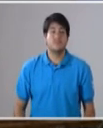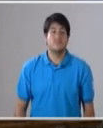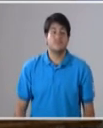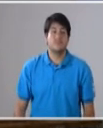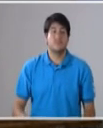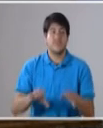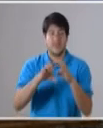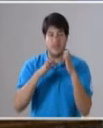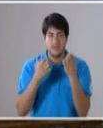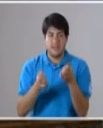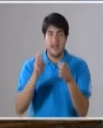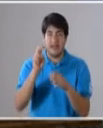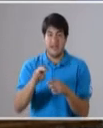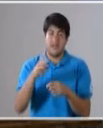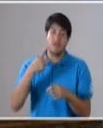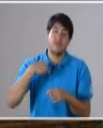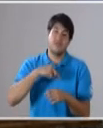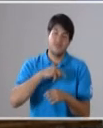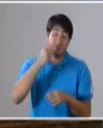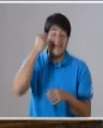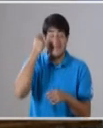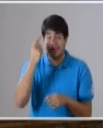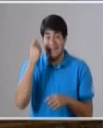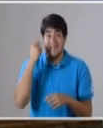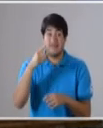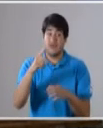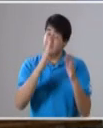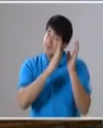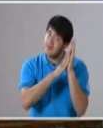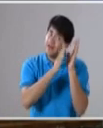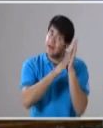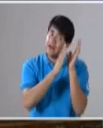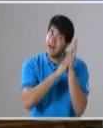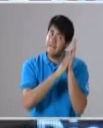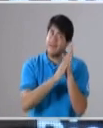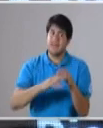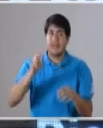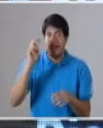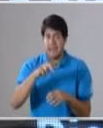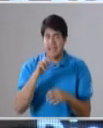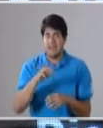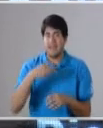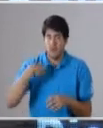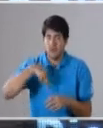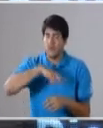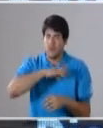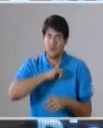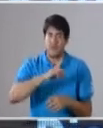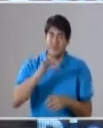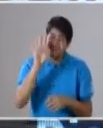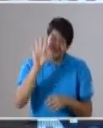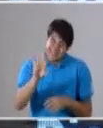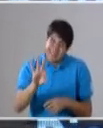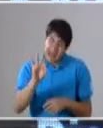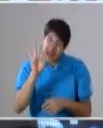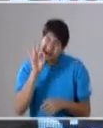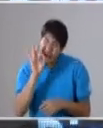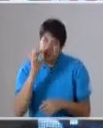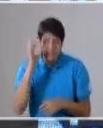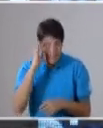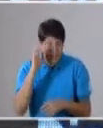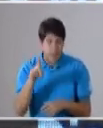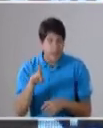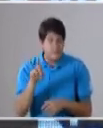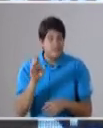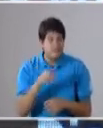Entonces tenemos que volver a la carga con lo de la alabanza. Tenemos que ser bien selectivos con lo de la alabanza también. Es decir, este himno